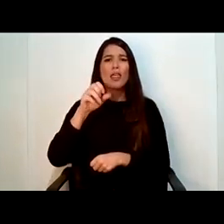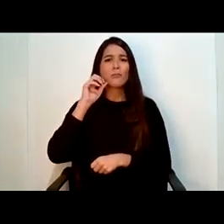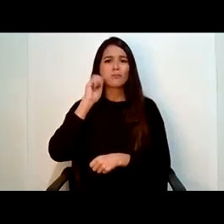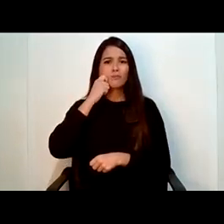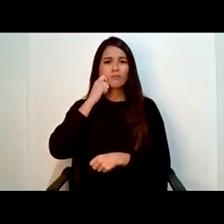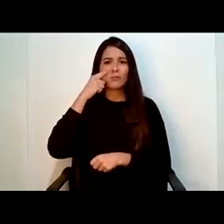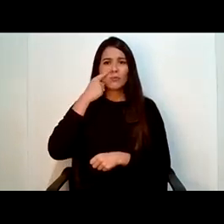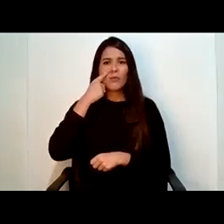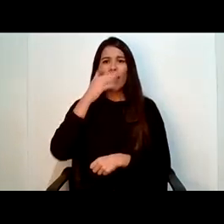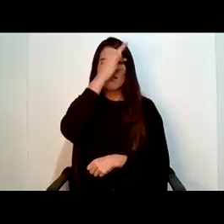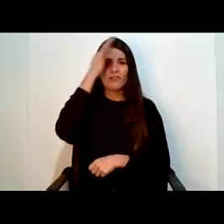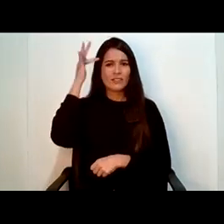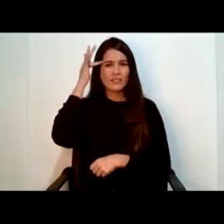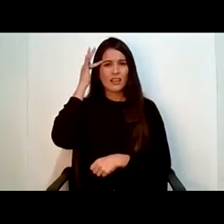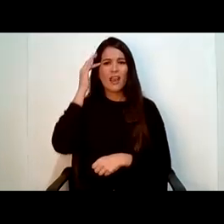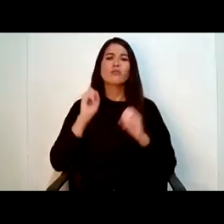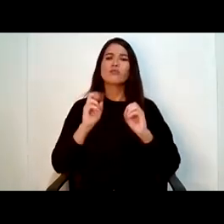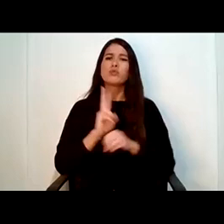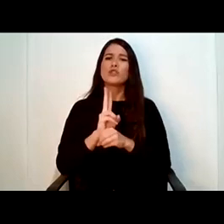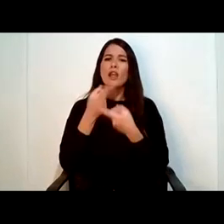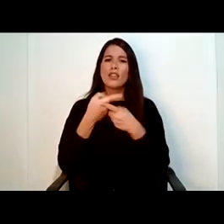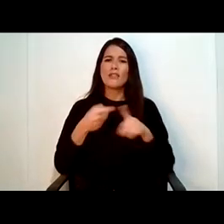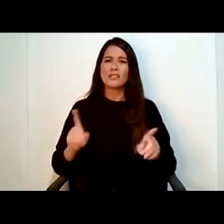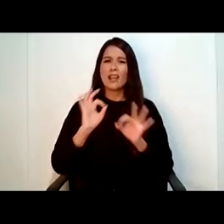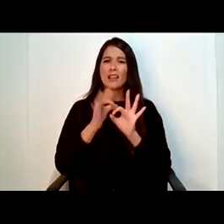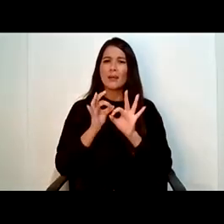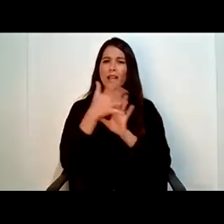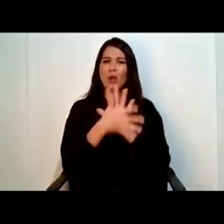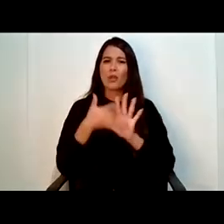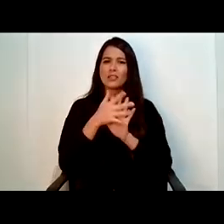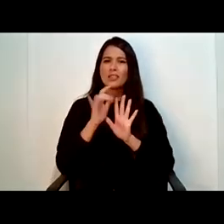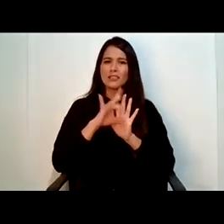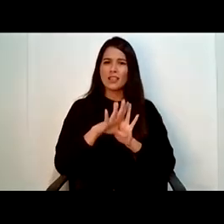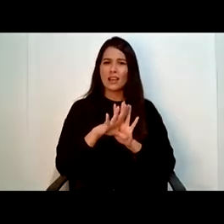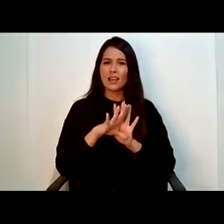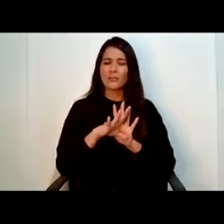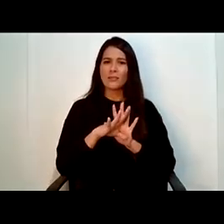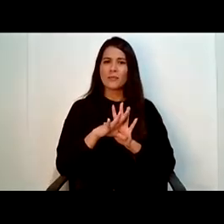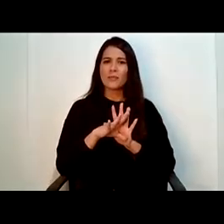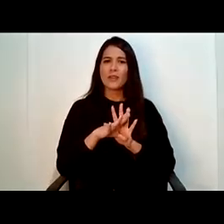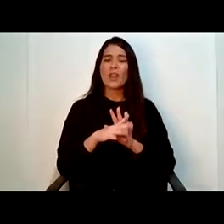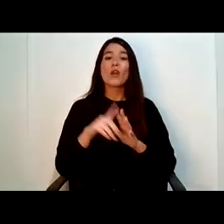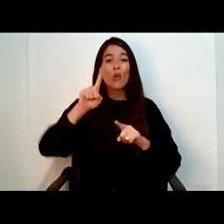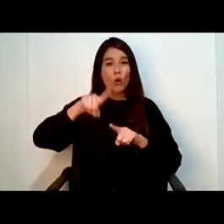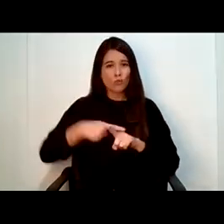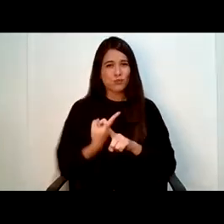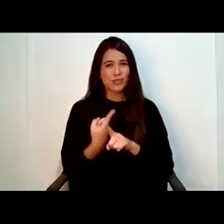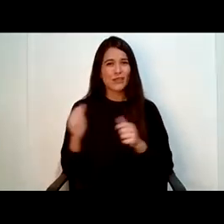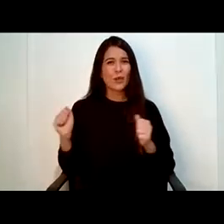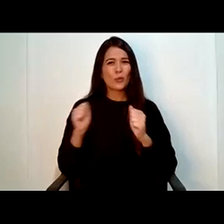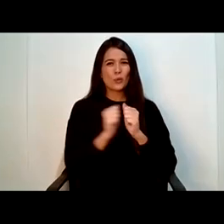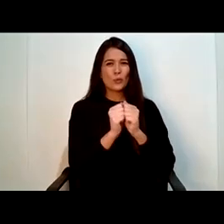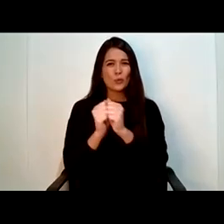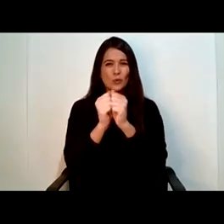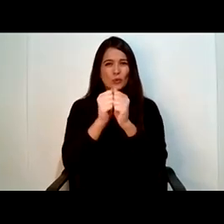a Francisca Traverso, educadora diferencial e intérprete en lengua de señas chilena, que una vez más nos acompaña en